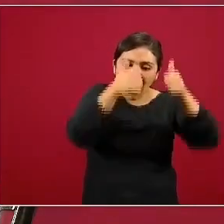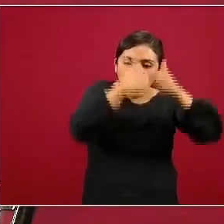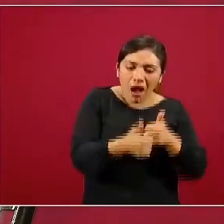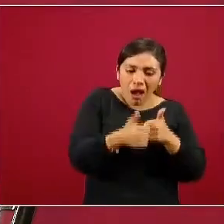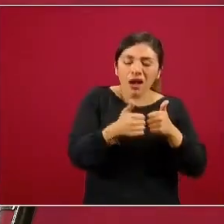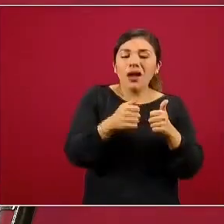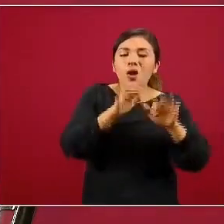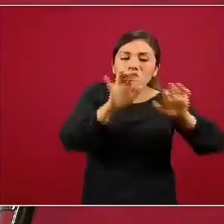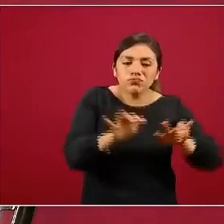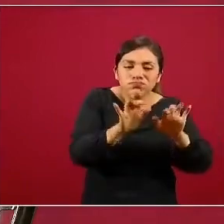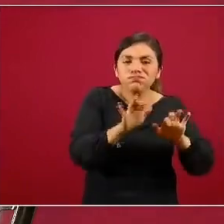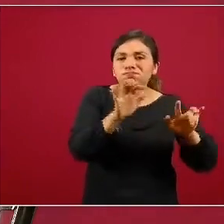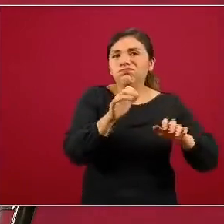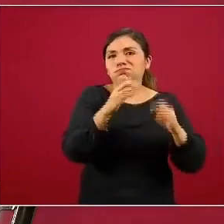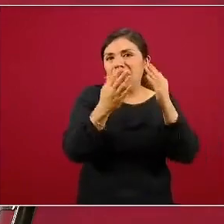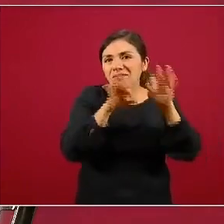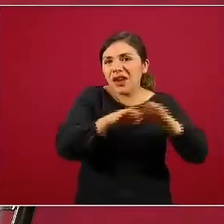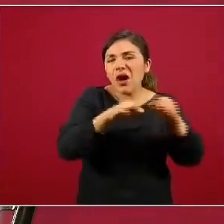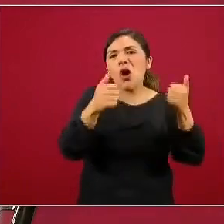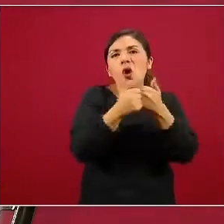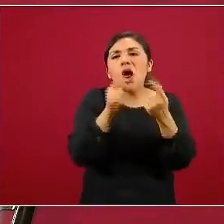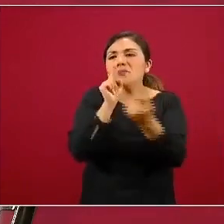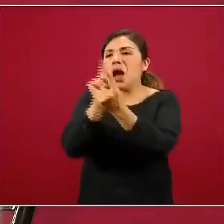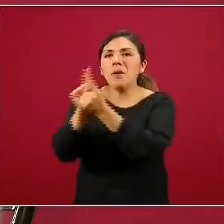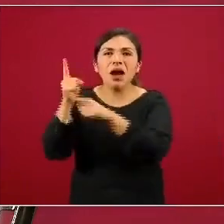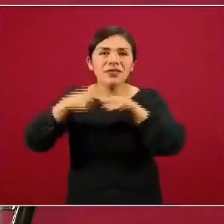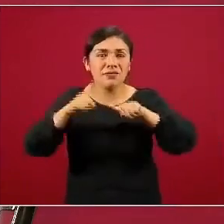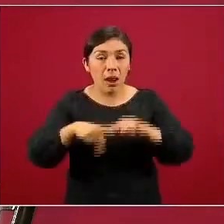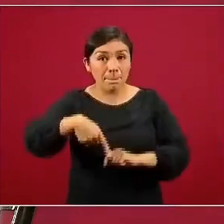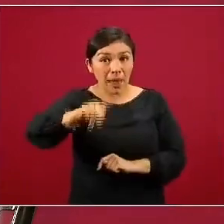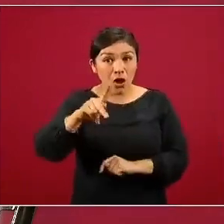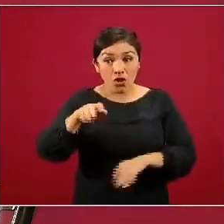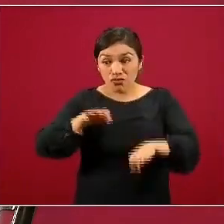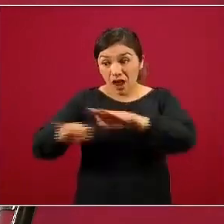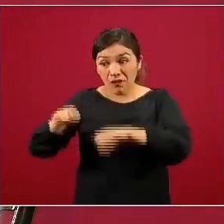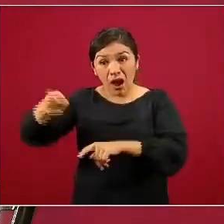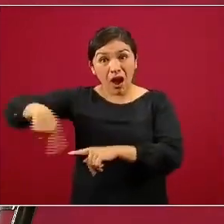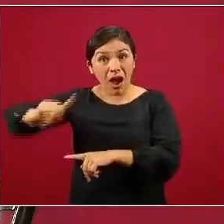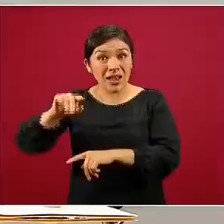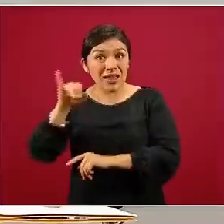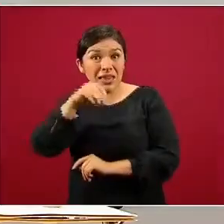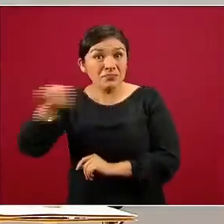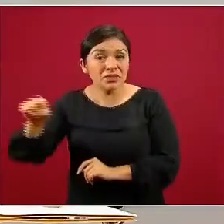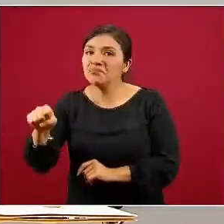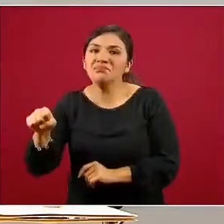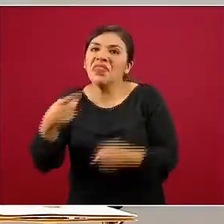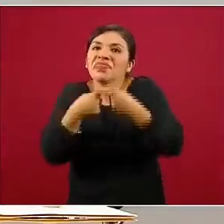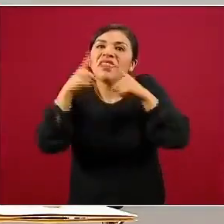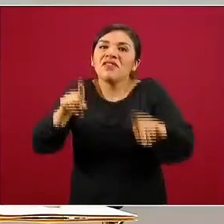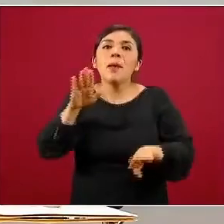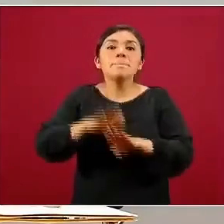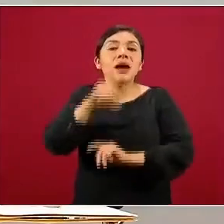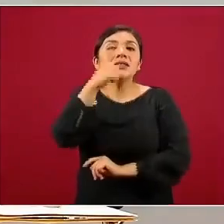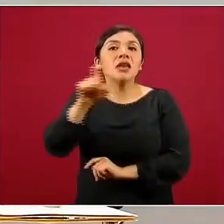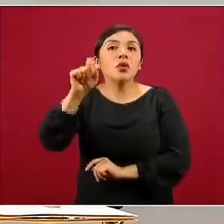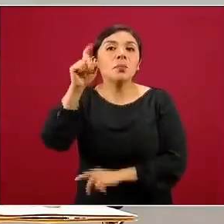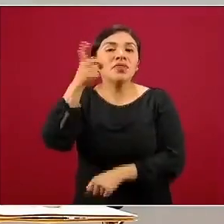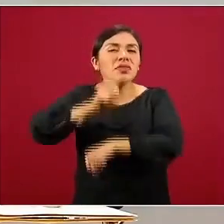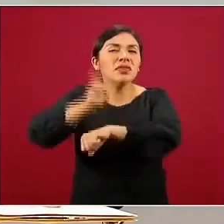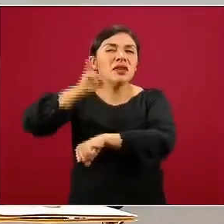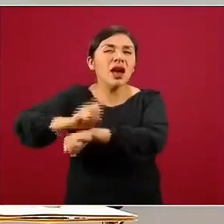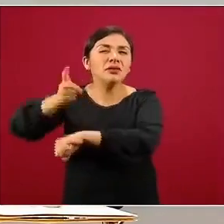trabajando a distancia, con nuevas convivencias, pero para los trabajadores de la salud esto no es así, son ya más de 120